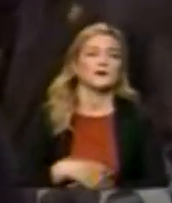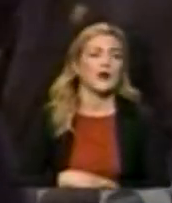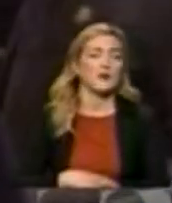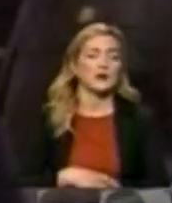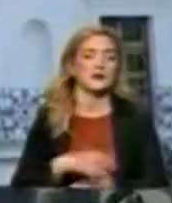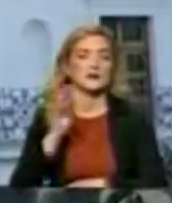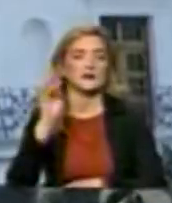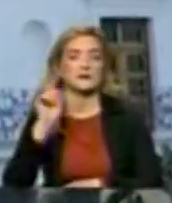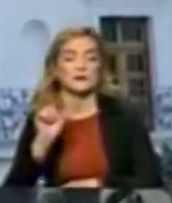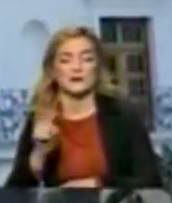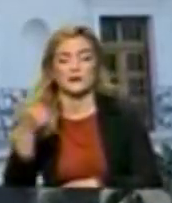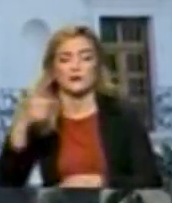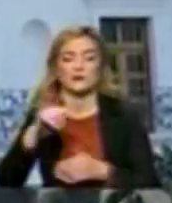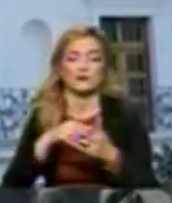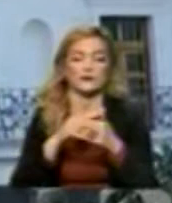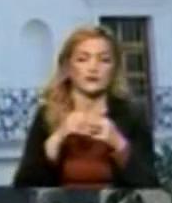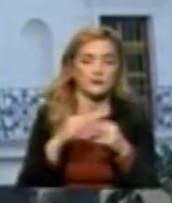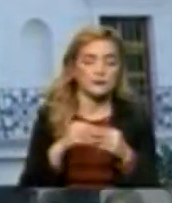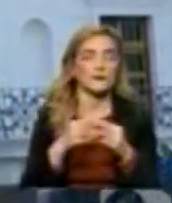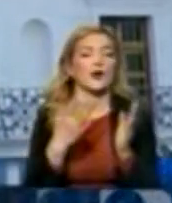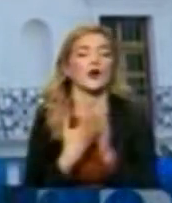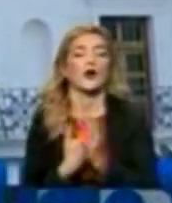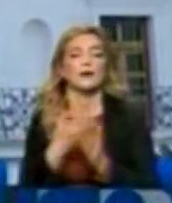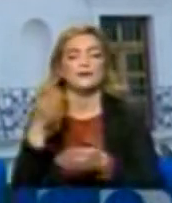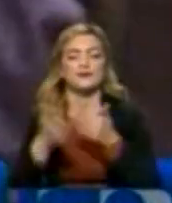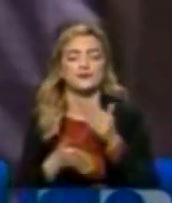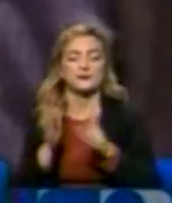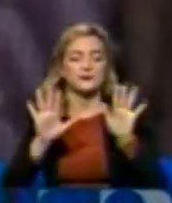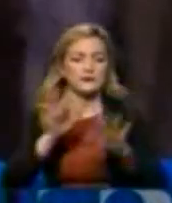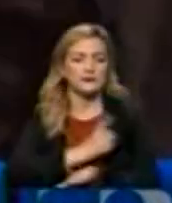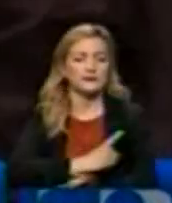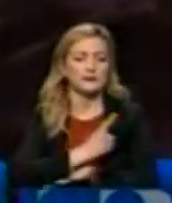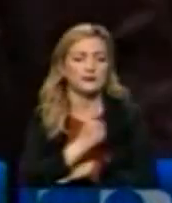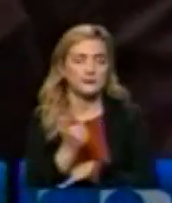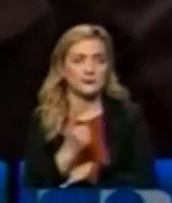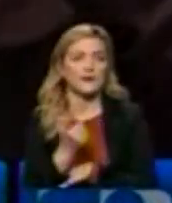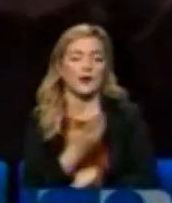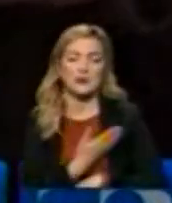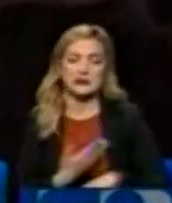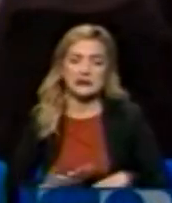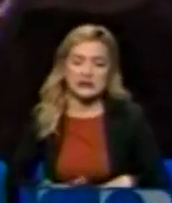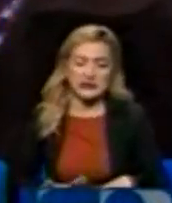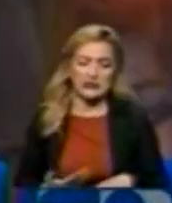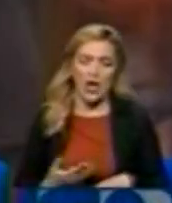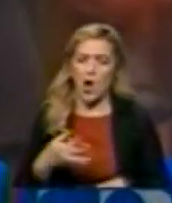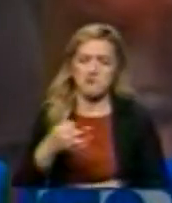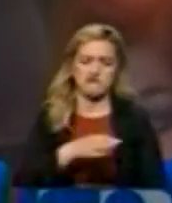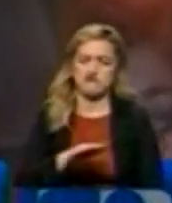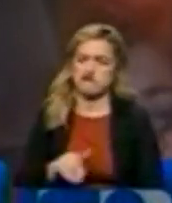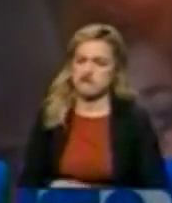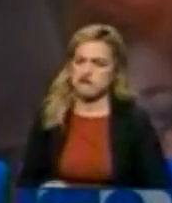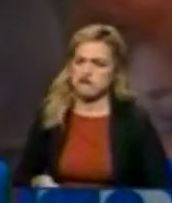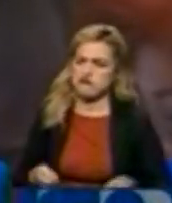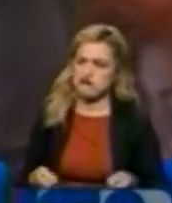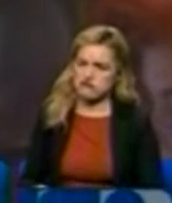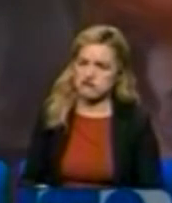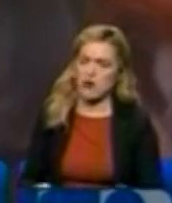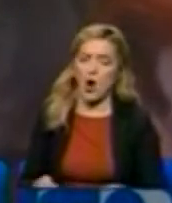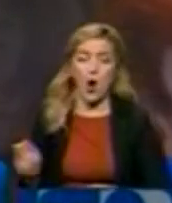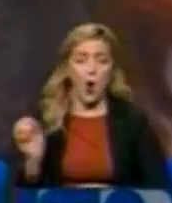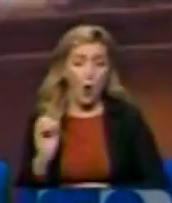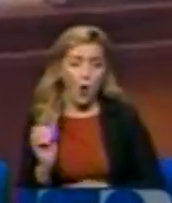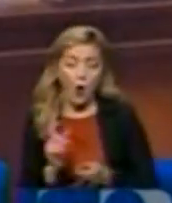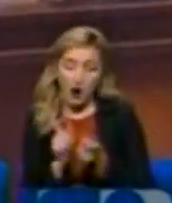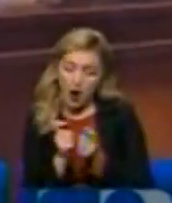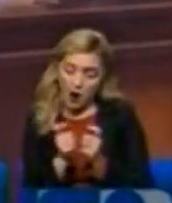debate, el Ejecutivo tiene 10 días para ratificarse en su propuesta original o aceptar las observaciones y adaptarlas a un nuevo